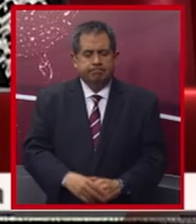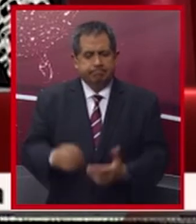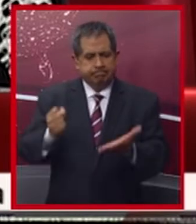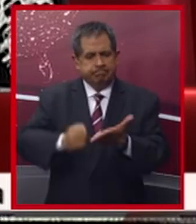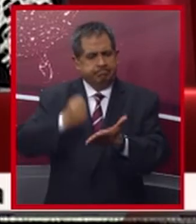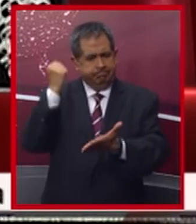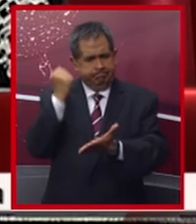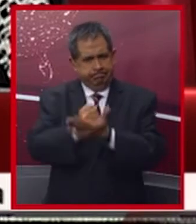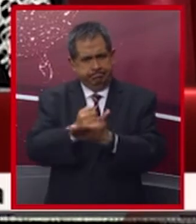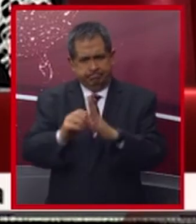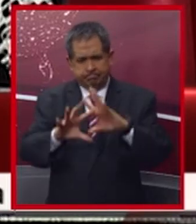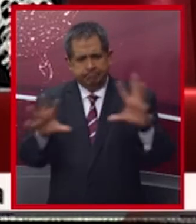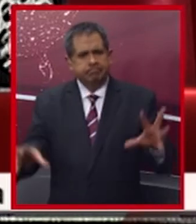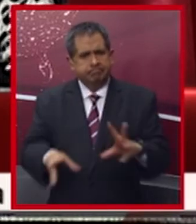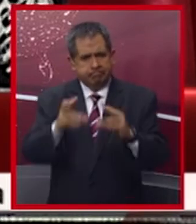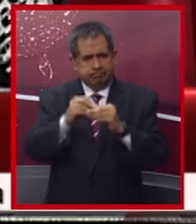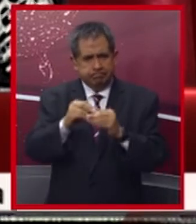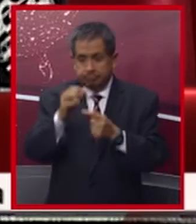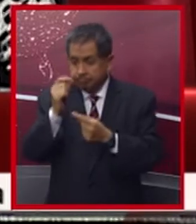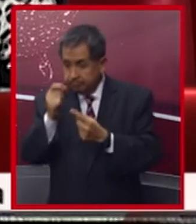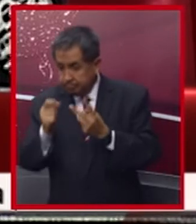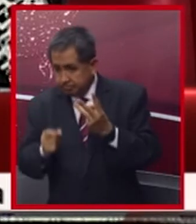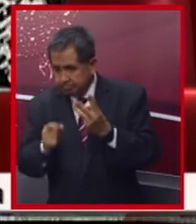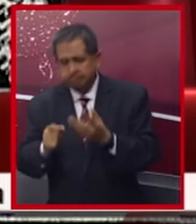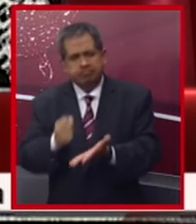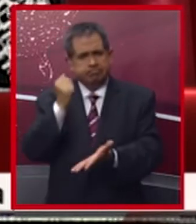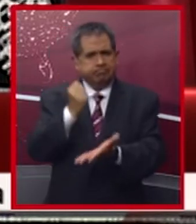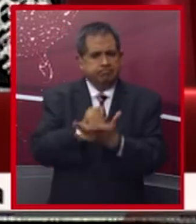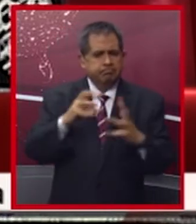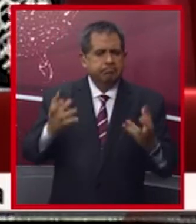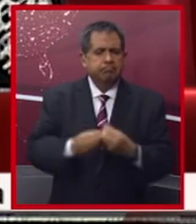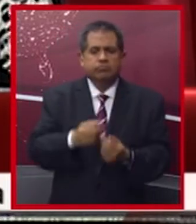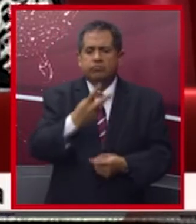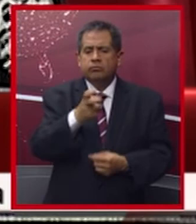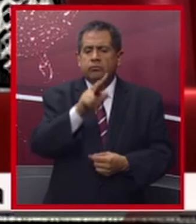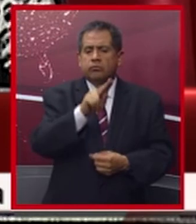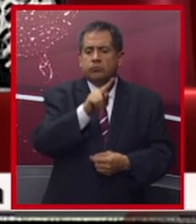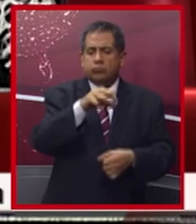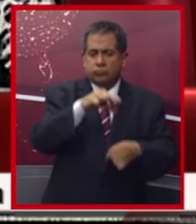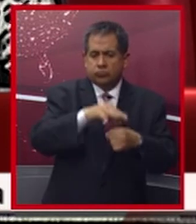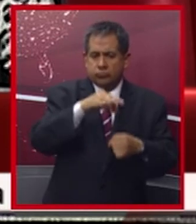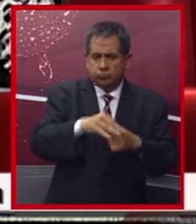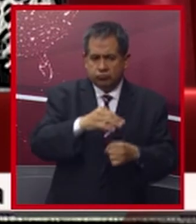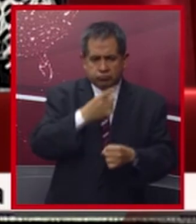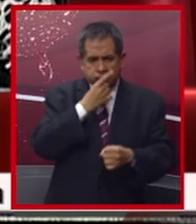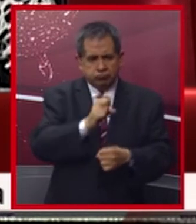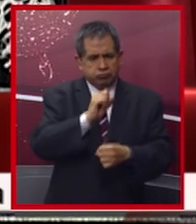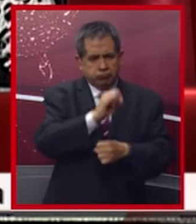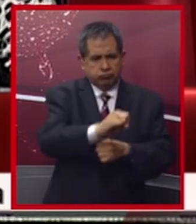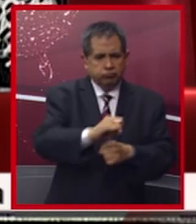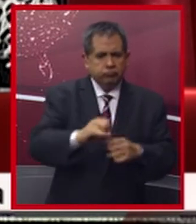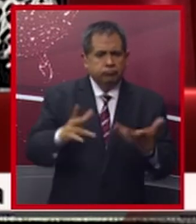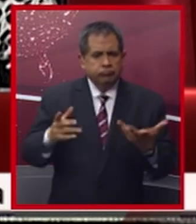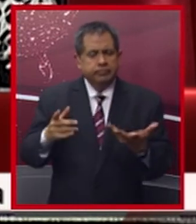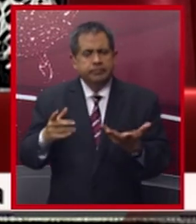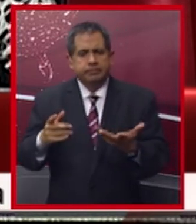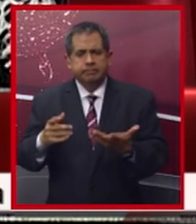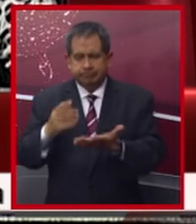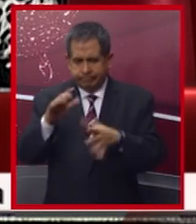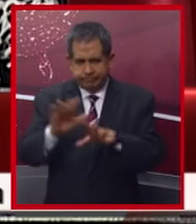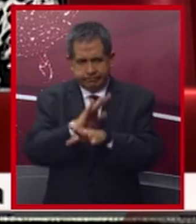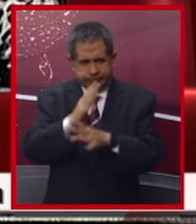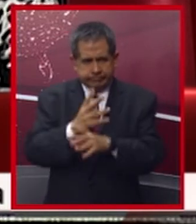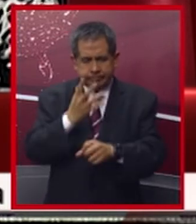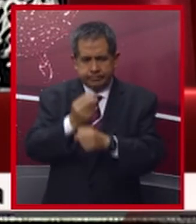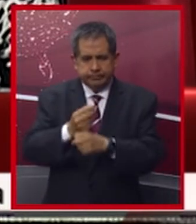Aprobado en lo general y en lo particular por 280 votos el proyecto de decreto por el que se reforman